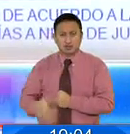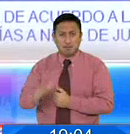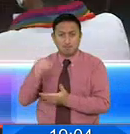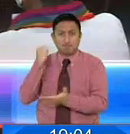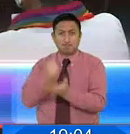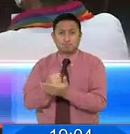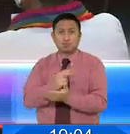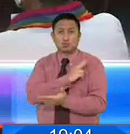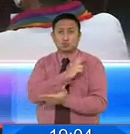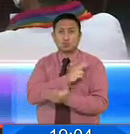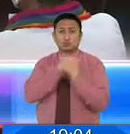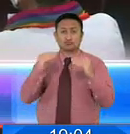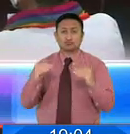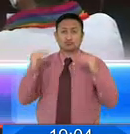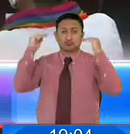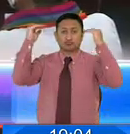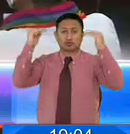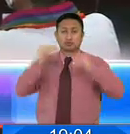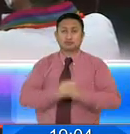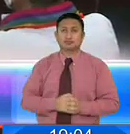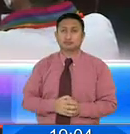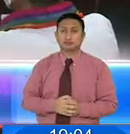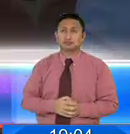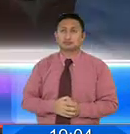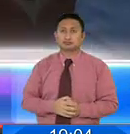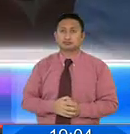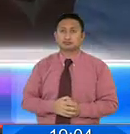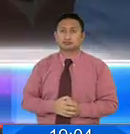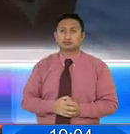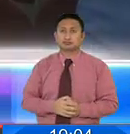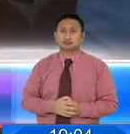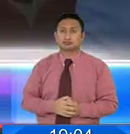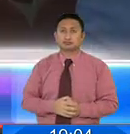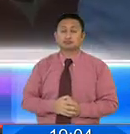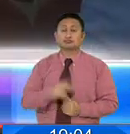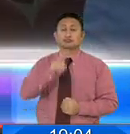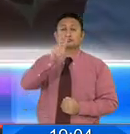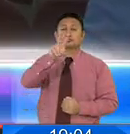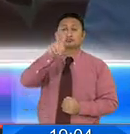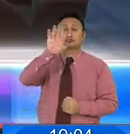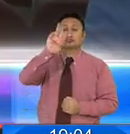de educación superior del país. En total serán